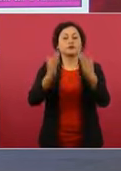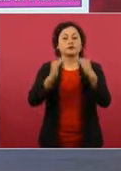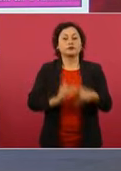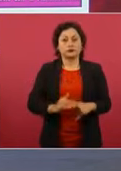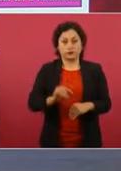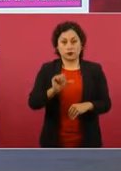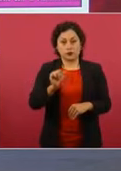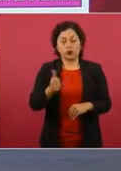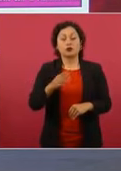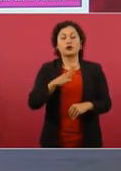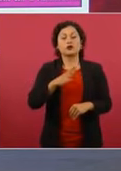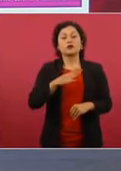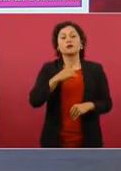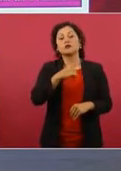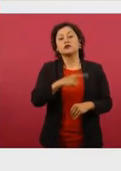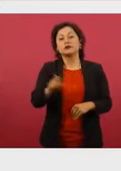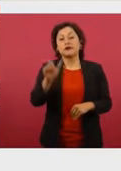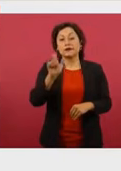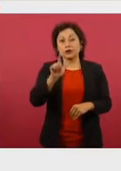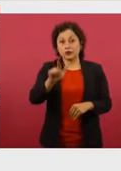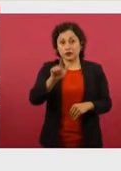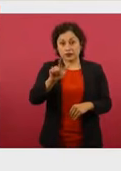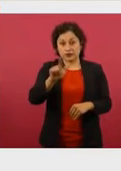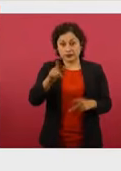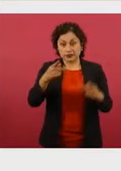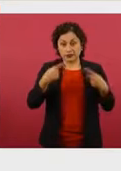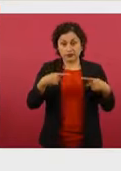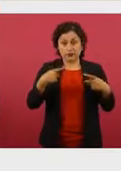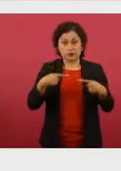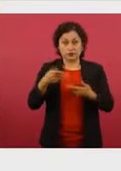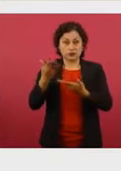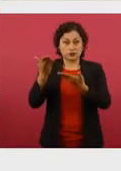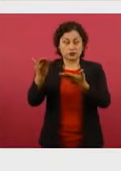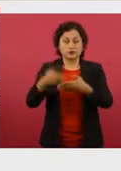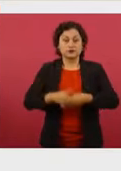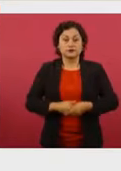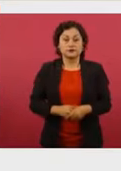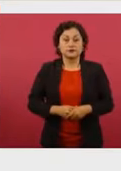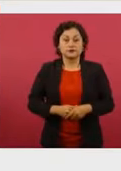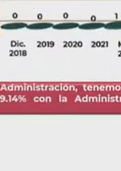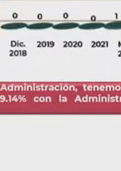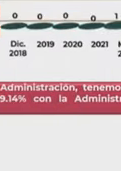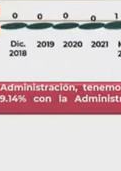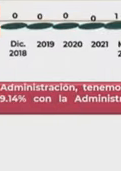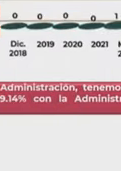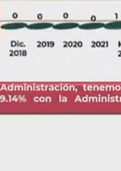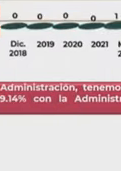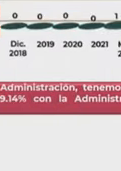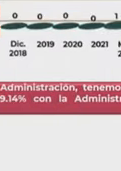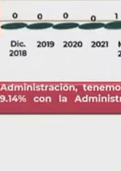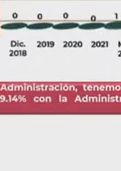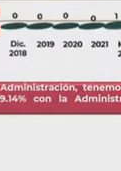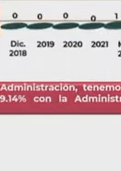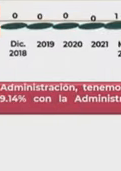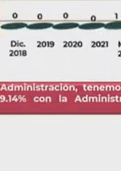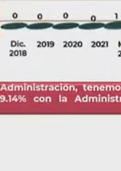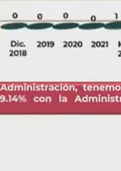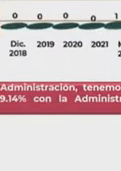117 elementos de las Fuerzas Armadas que fueron procesados por esta situación.